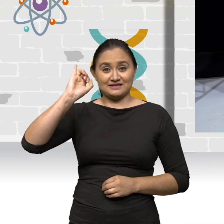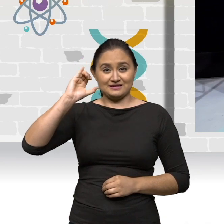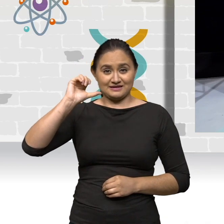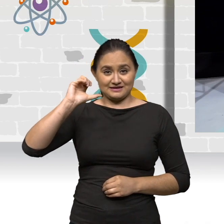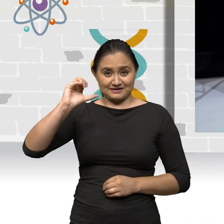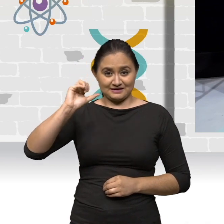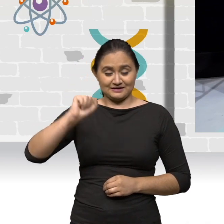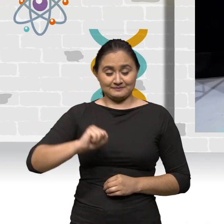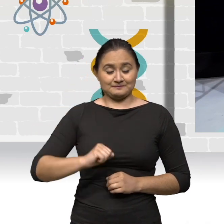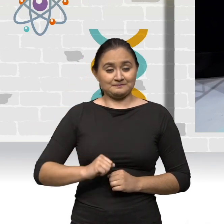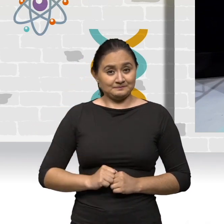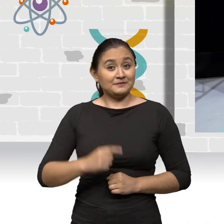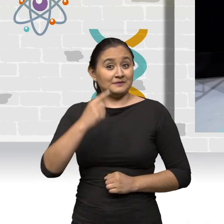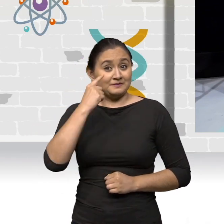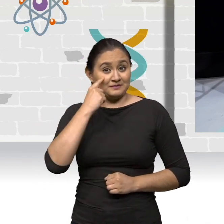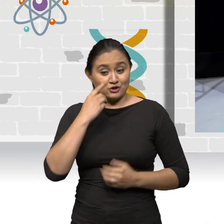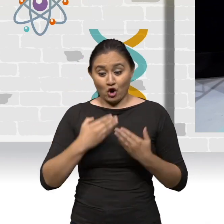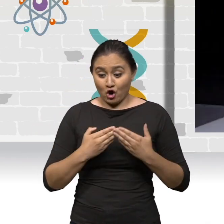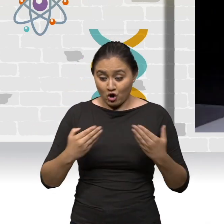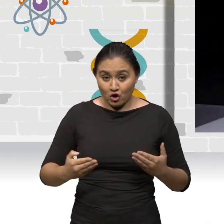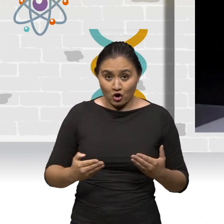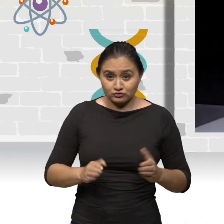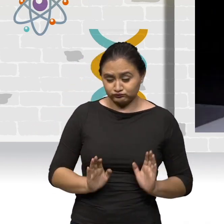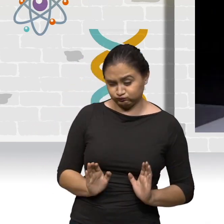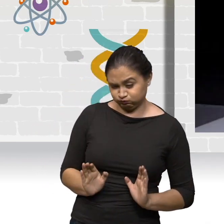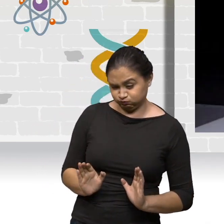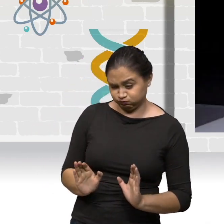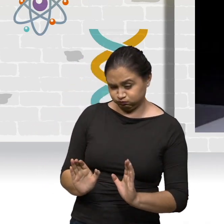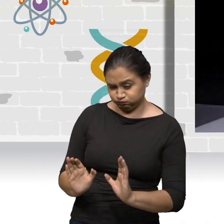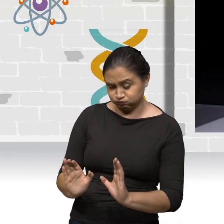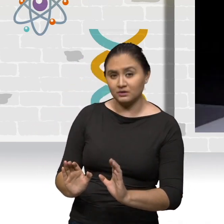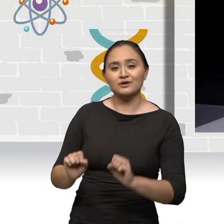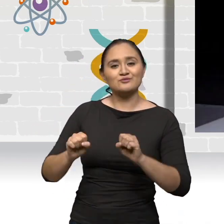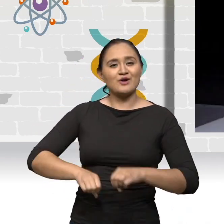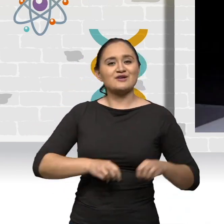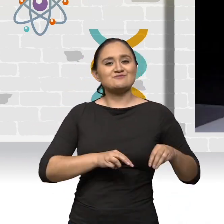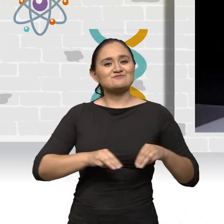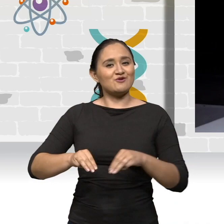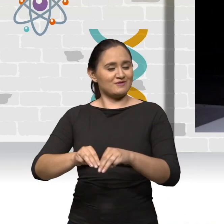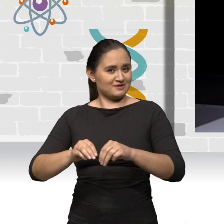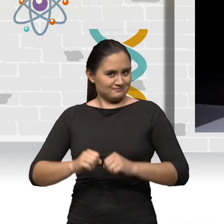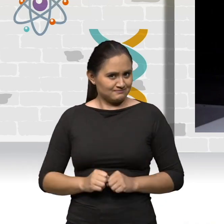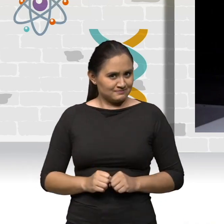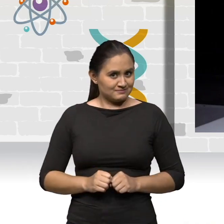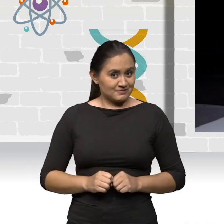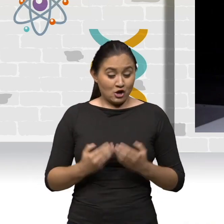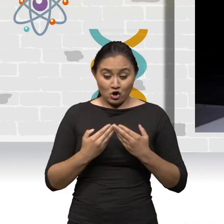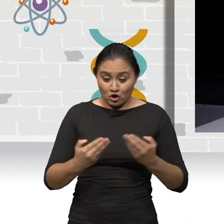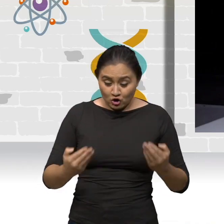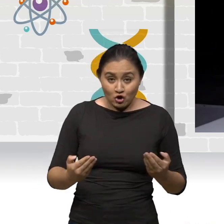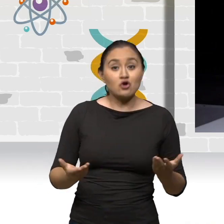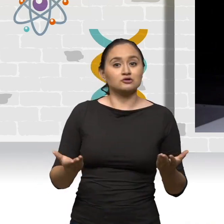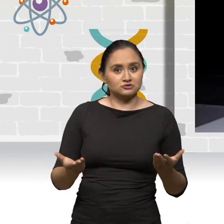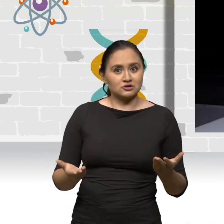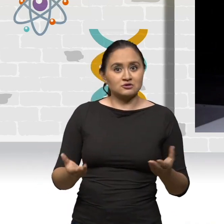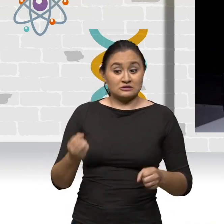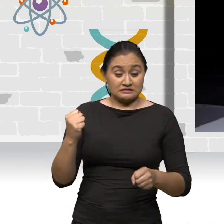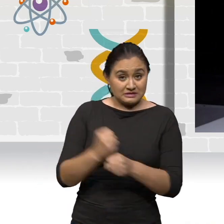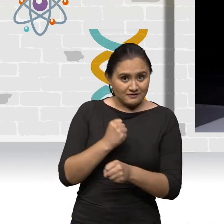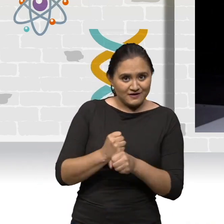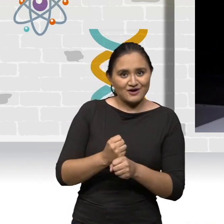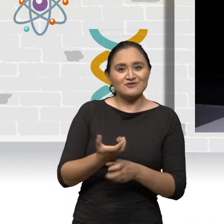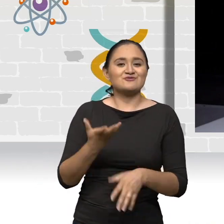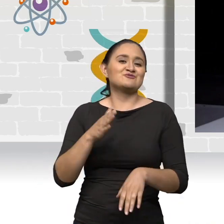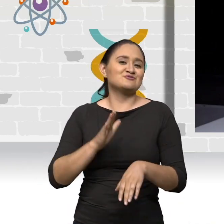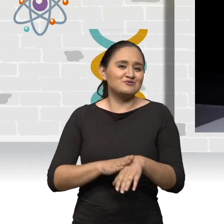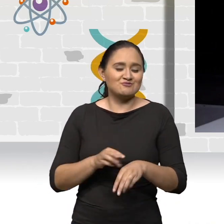Si empujamos un objeto, lo podemos mover. Si un objeto se mueve, es capaz de producir un trabajo. Tiene energía